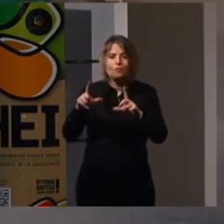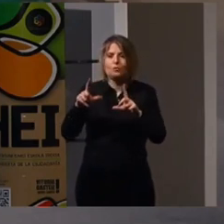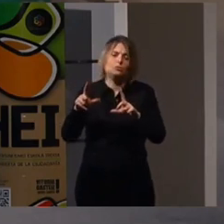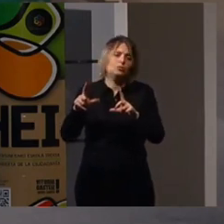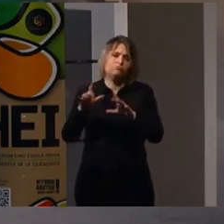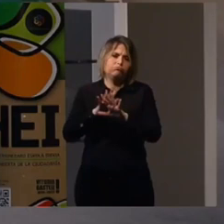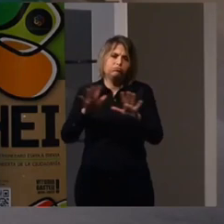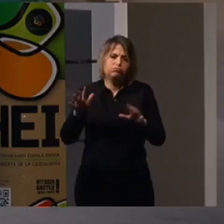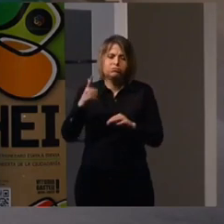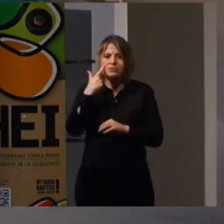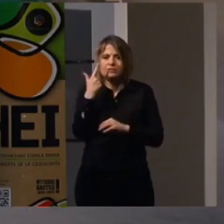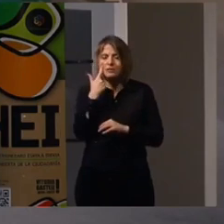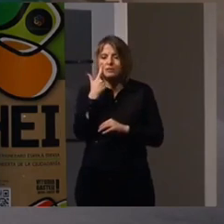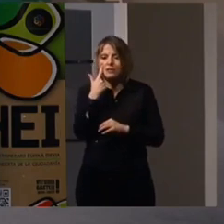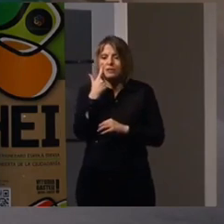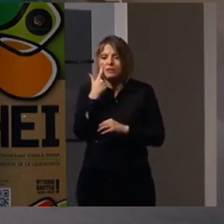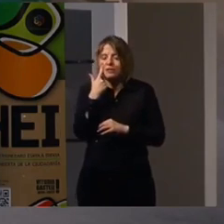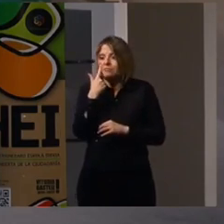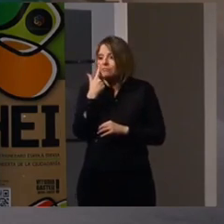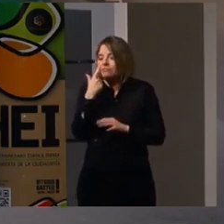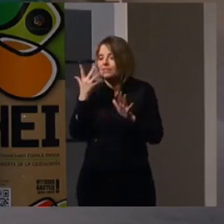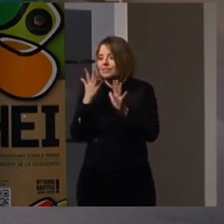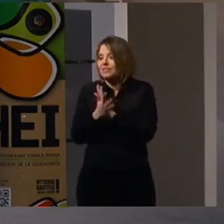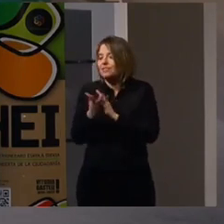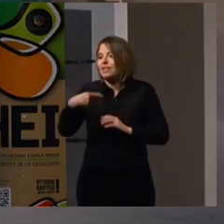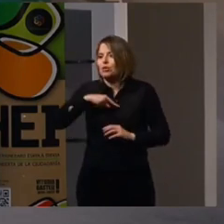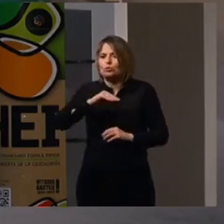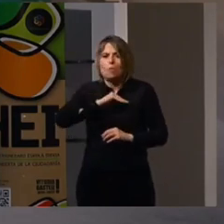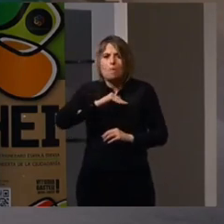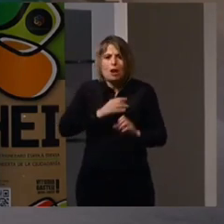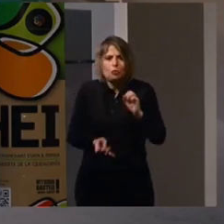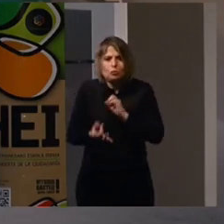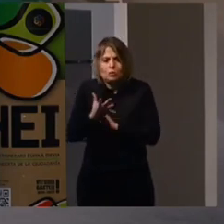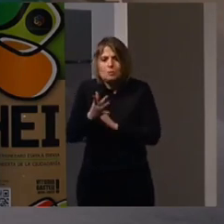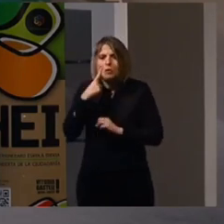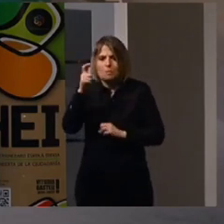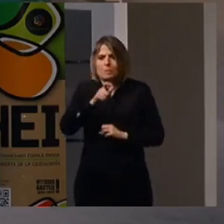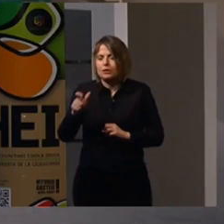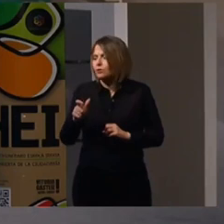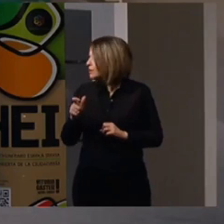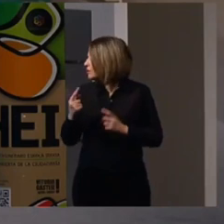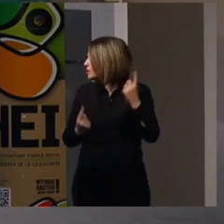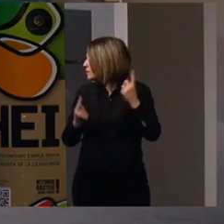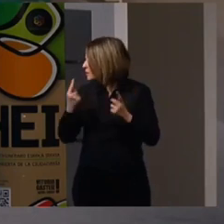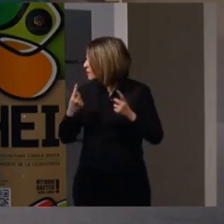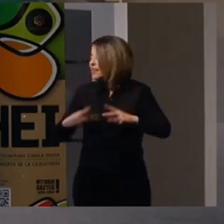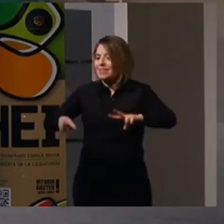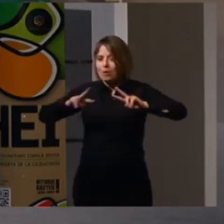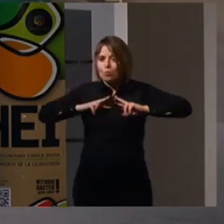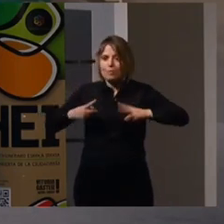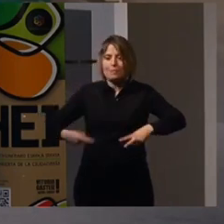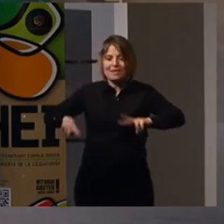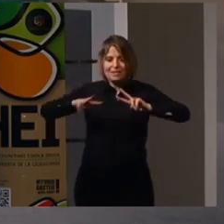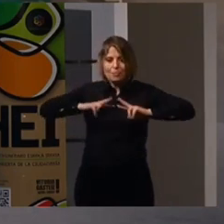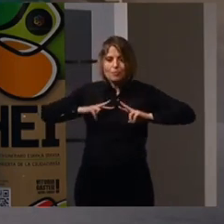absolutamente desoladora y además, yo decía antes, que no nos tiene que salir la mezquindad todo el rato, pero también es verdad que hay gente que es que lo de